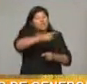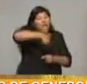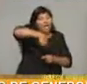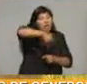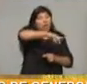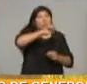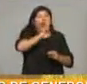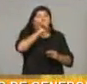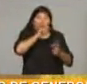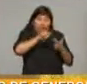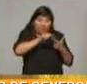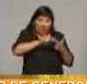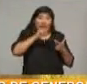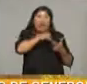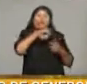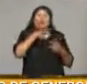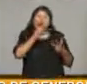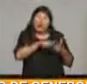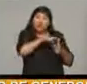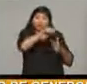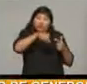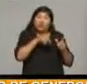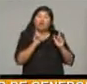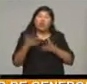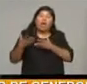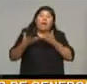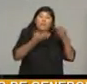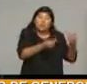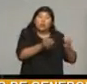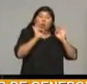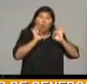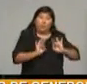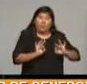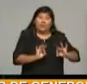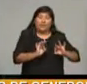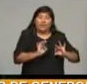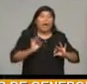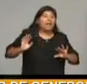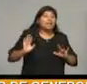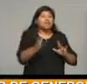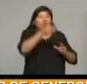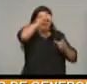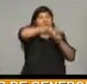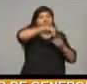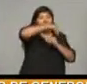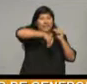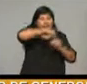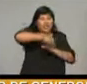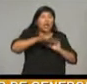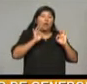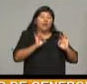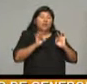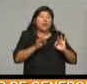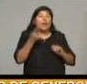se tiene en cuenta todas las personas que están dentro de las familias y viene el tratamiento